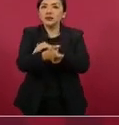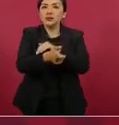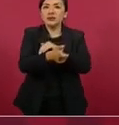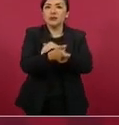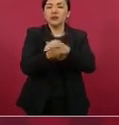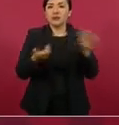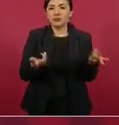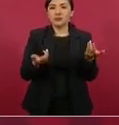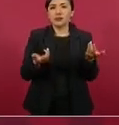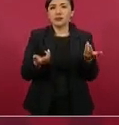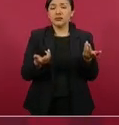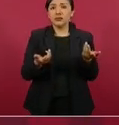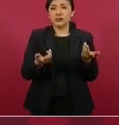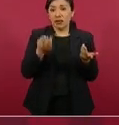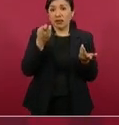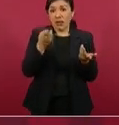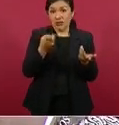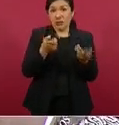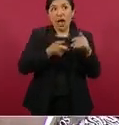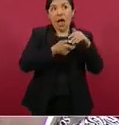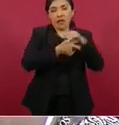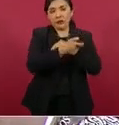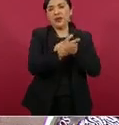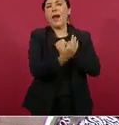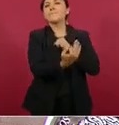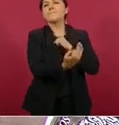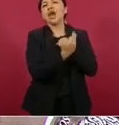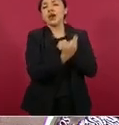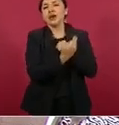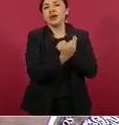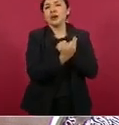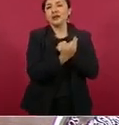los sobornaron, pues en esa